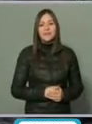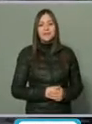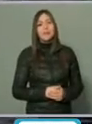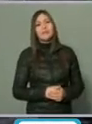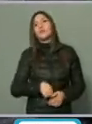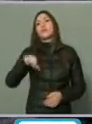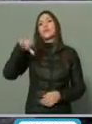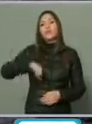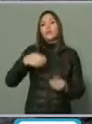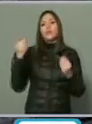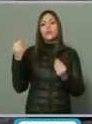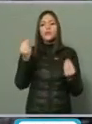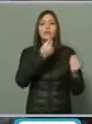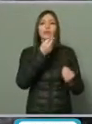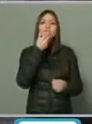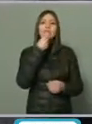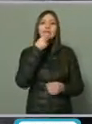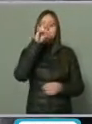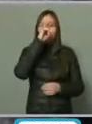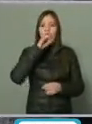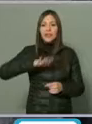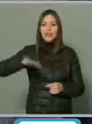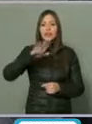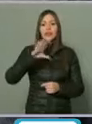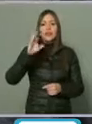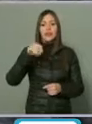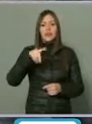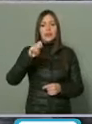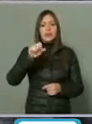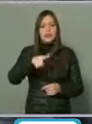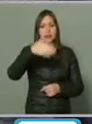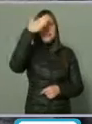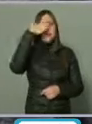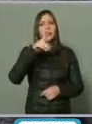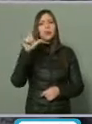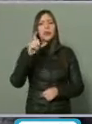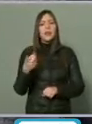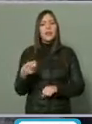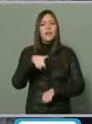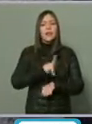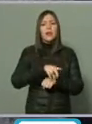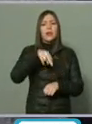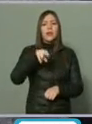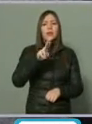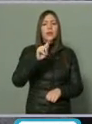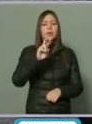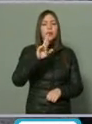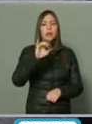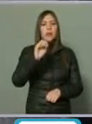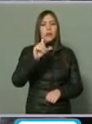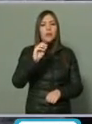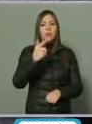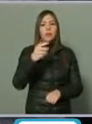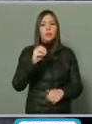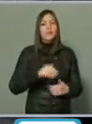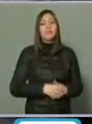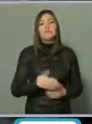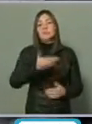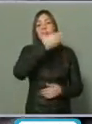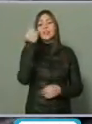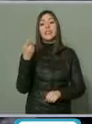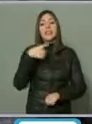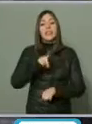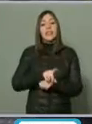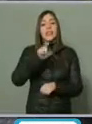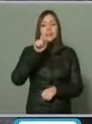ven, muchos chicos guapos aquí en La Condesa. A ver, platícame, ¿tú sabes cuándo es el Día del Nutriólogo? No, la verdad no sé. El 27 de